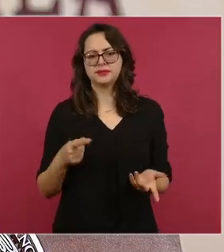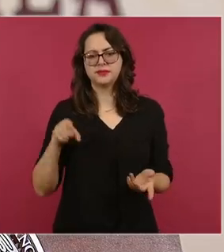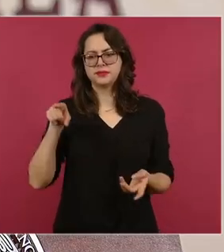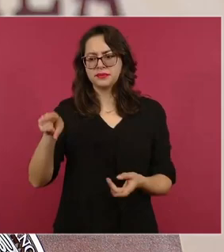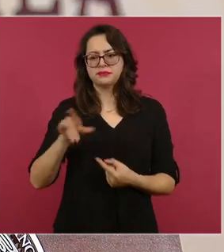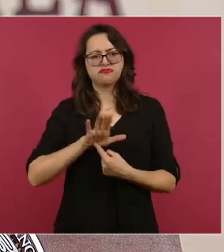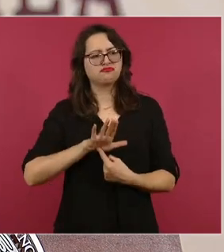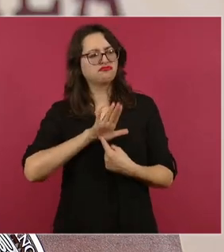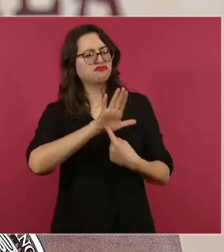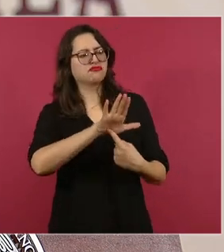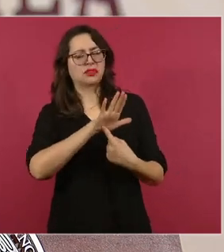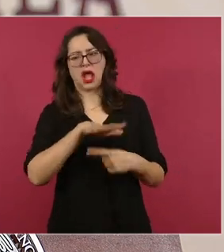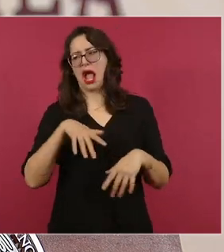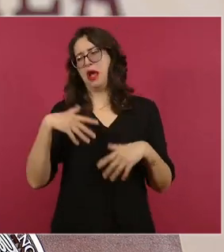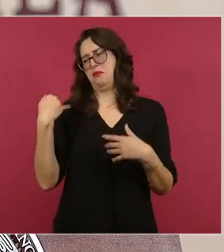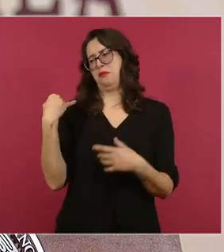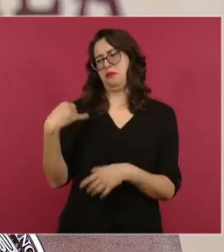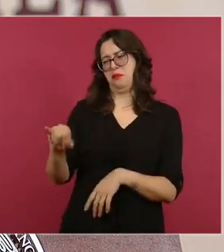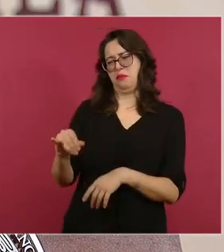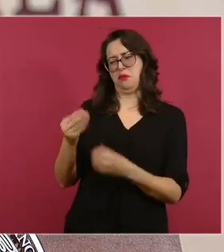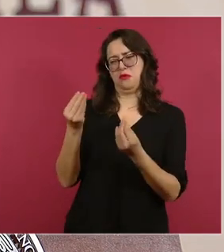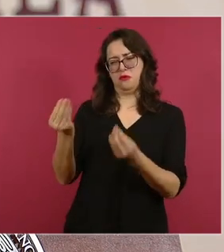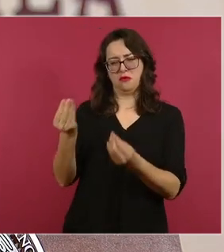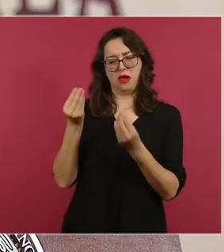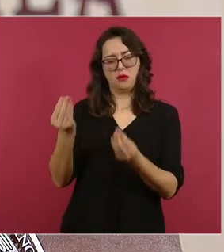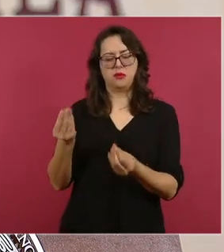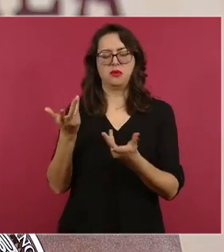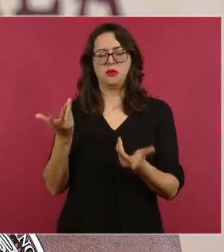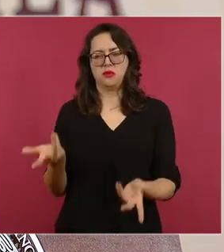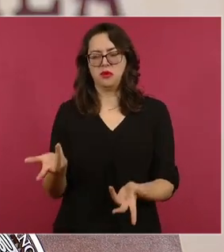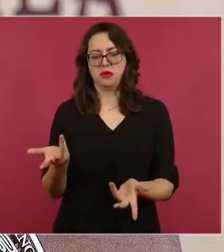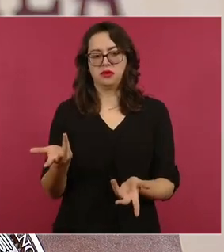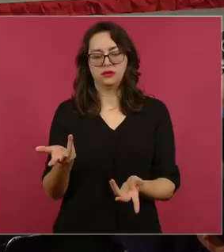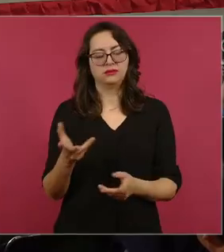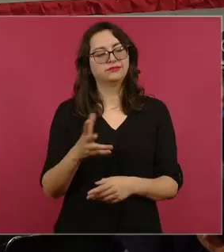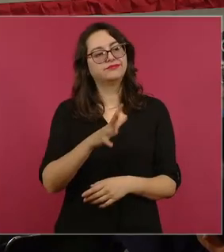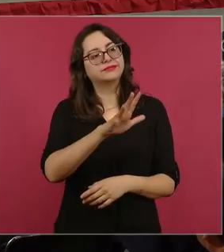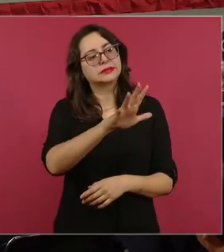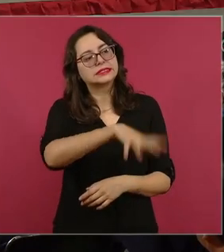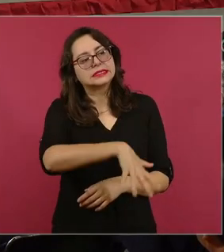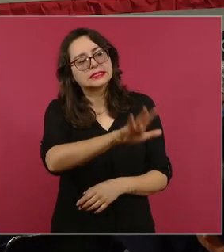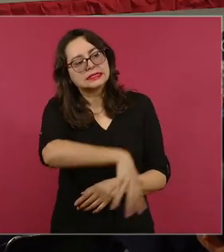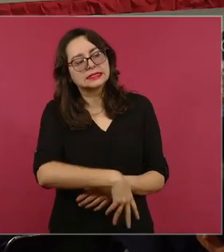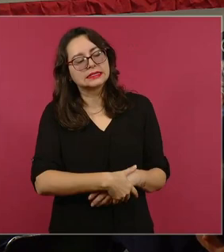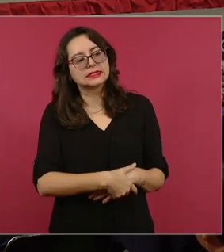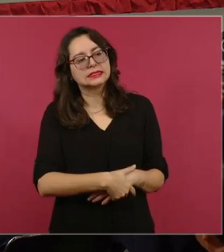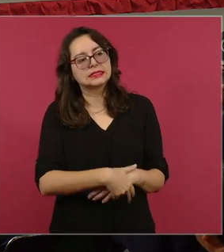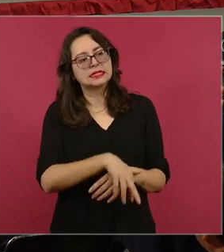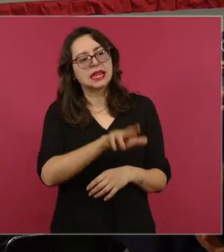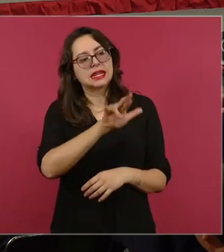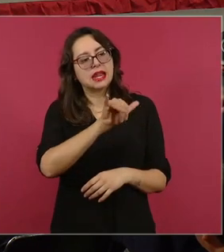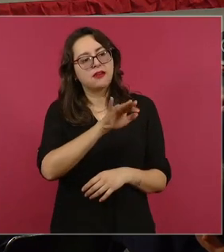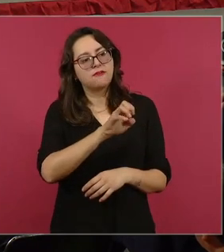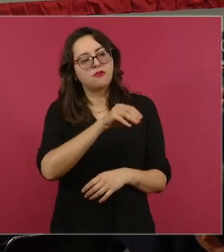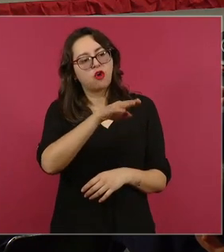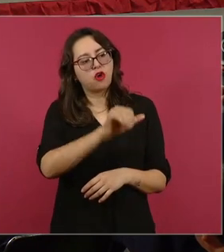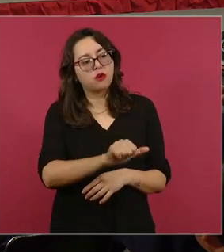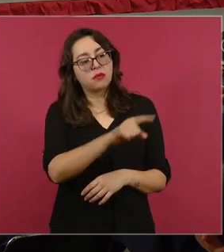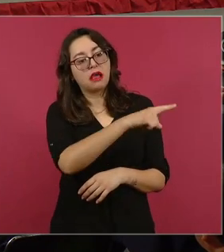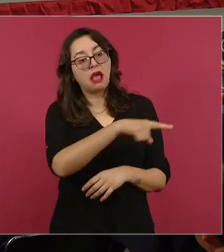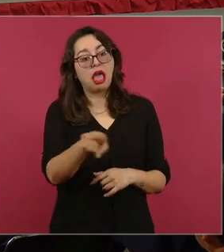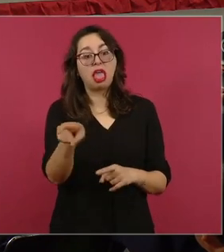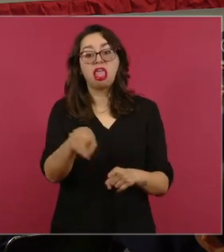de Petróleos Mexicanos. Hay que decirle a Reforma y a sus escribientes, las